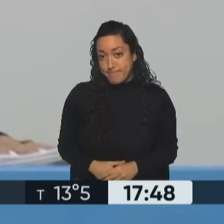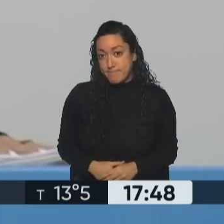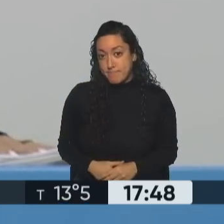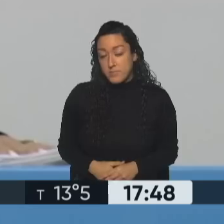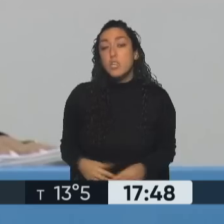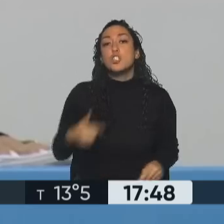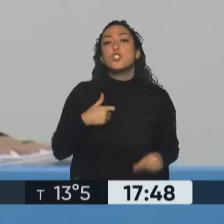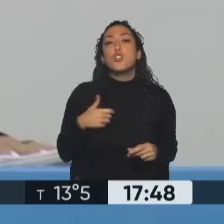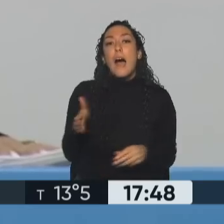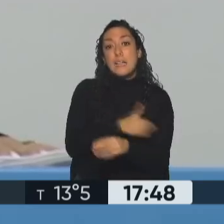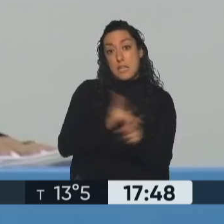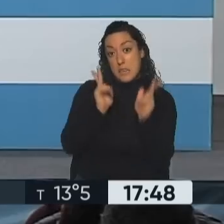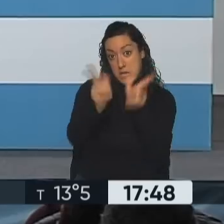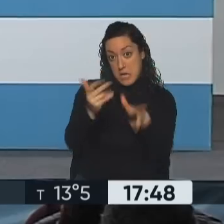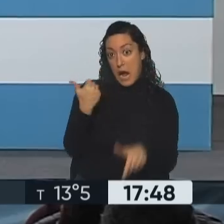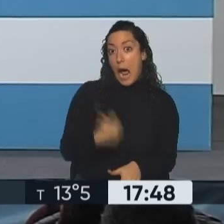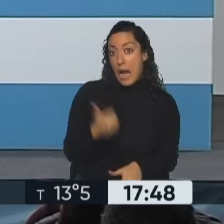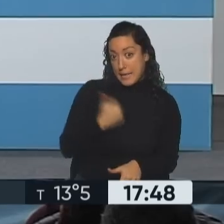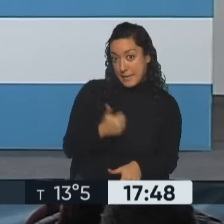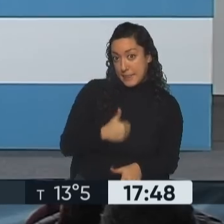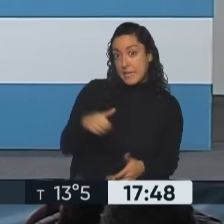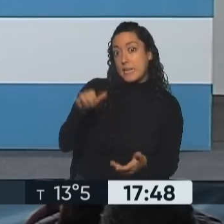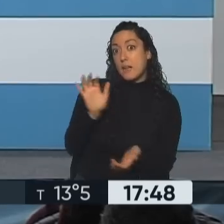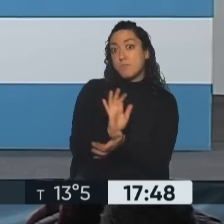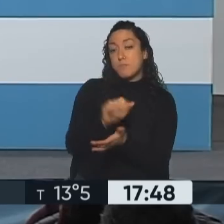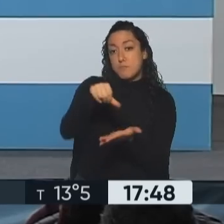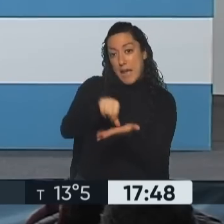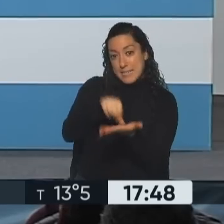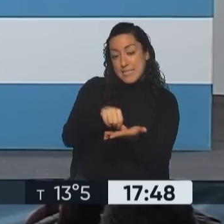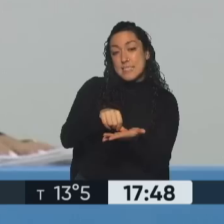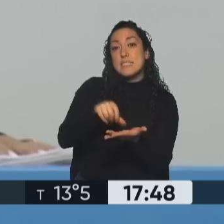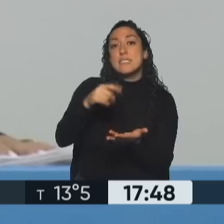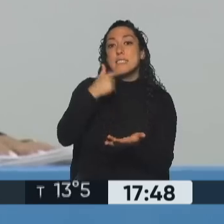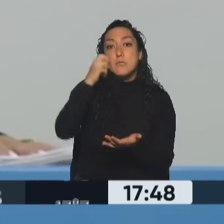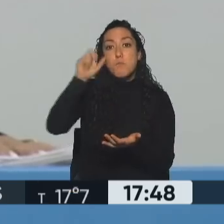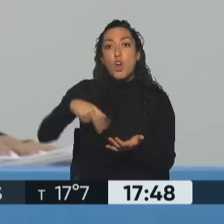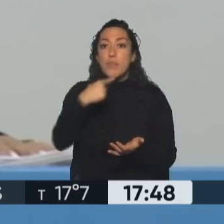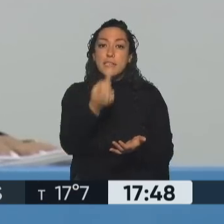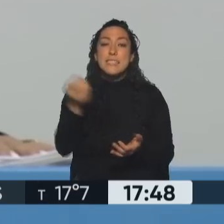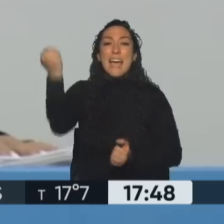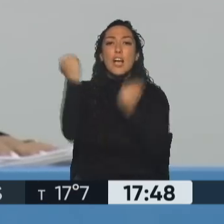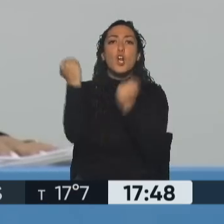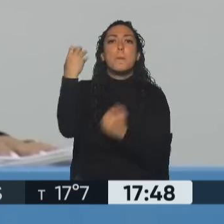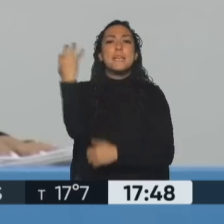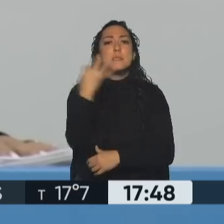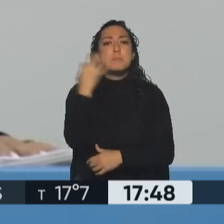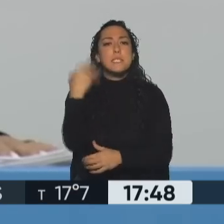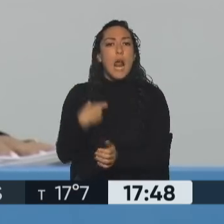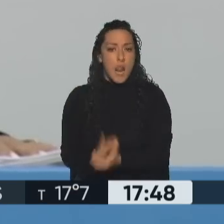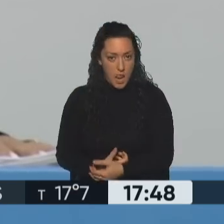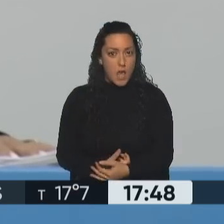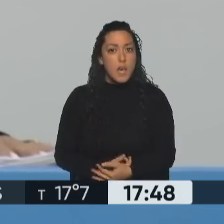Yo les decía que la Argentina es ese país que Simón Kuzners establecía como una economía especial.